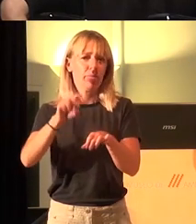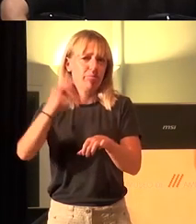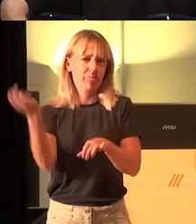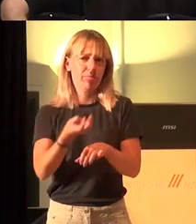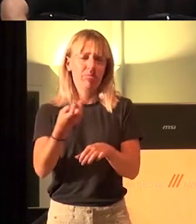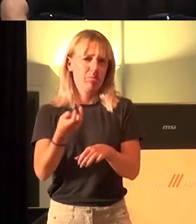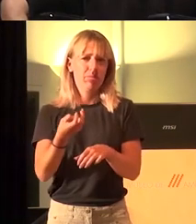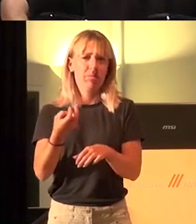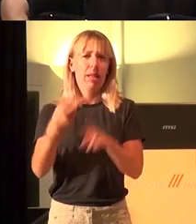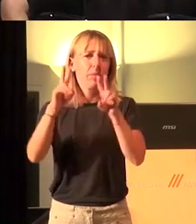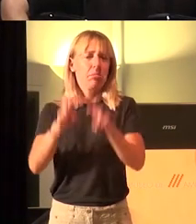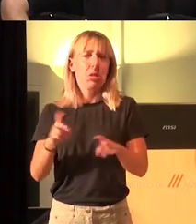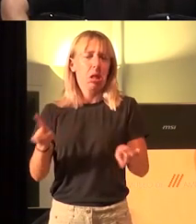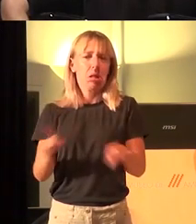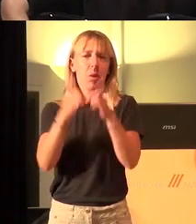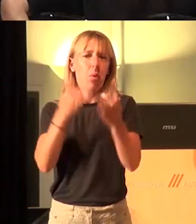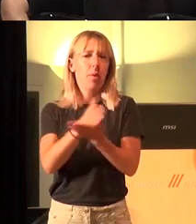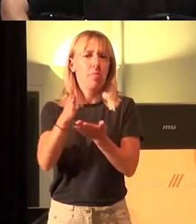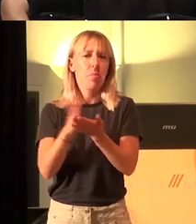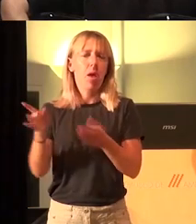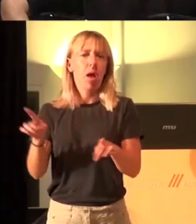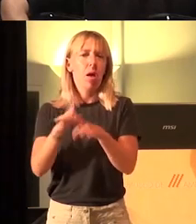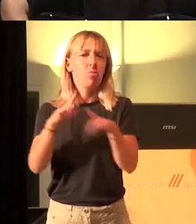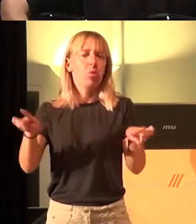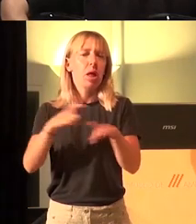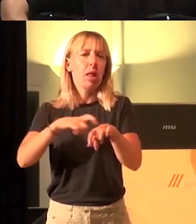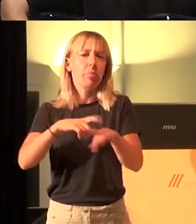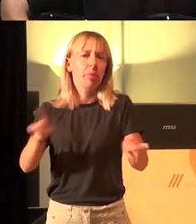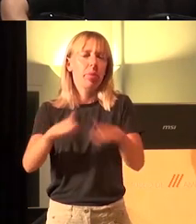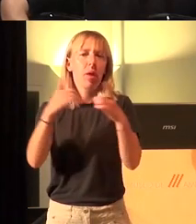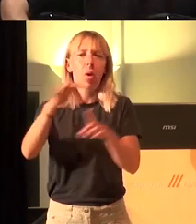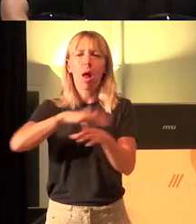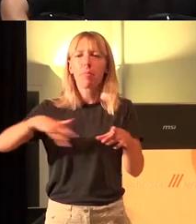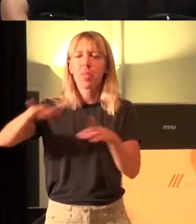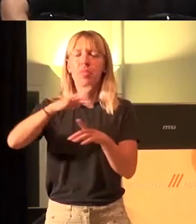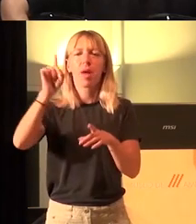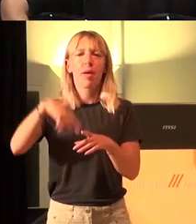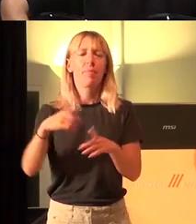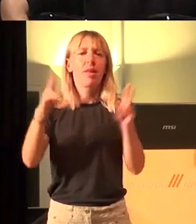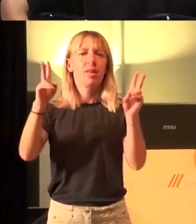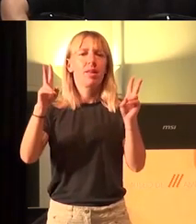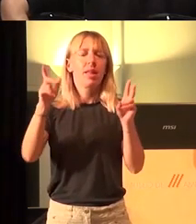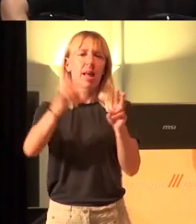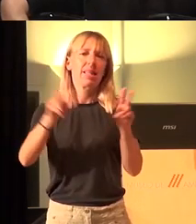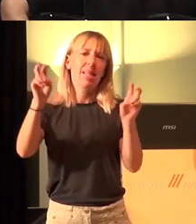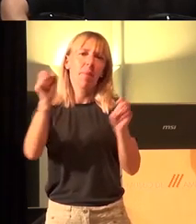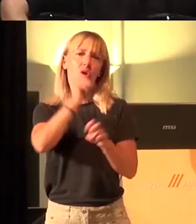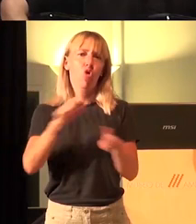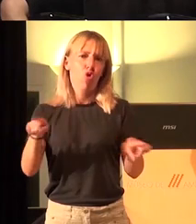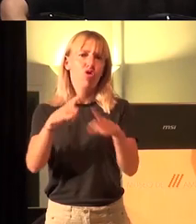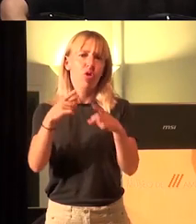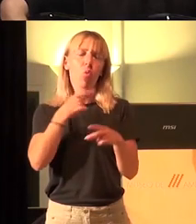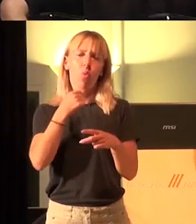que exploréis cualquier vía, de cualquier tipo de música, de cualquier tipo de ambiente, que la gente el tema de conciertos